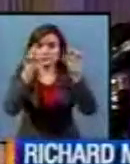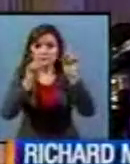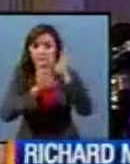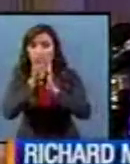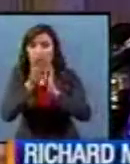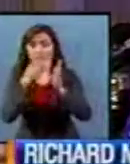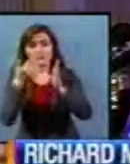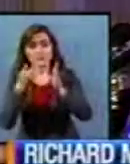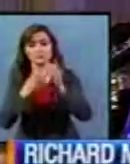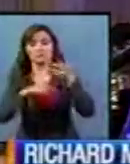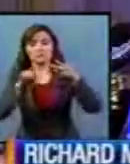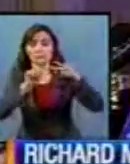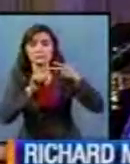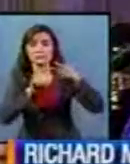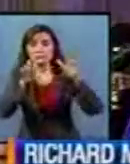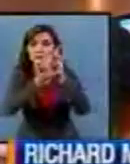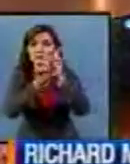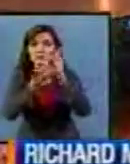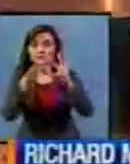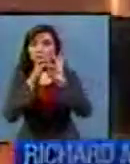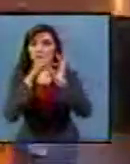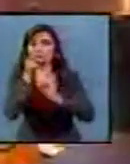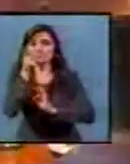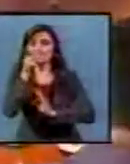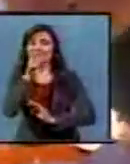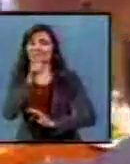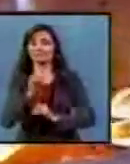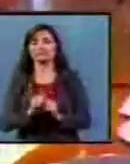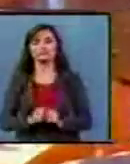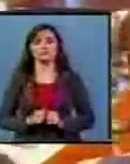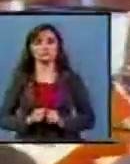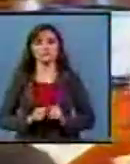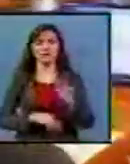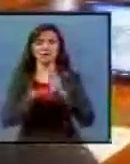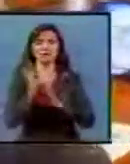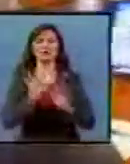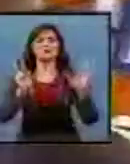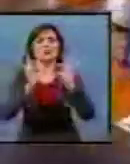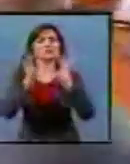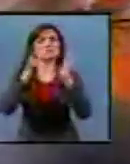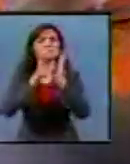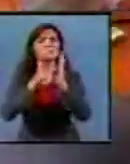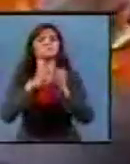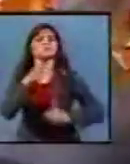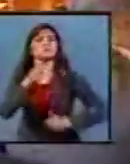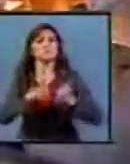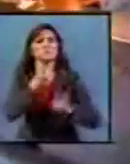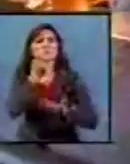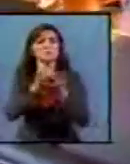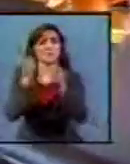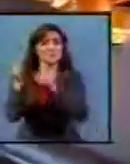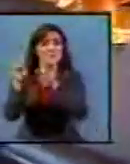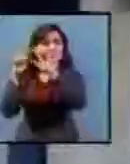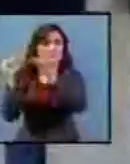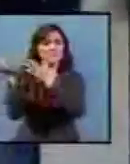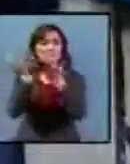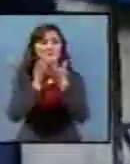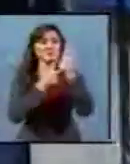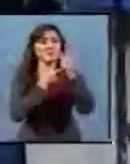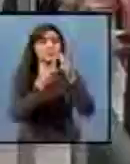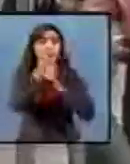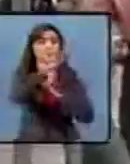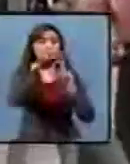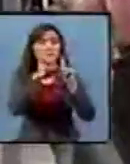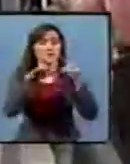relacionado con la ley de alianzas público-privada. Otros de los ejes que se destacan en este plan de trabajo conjunto punto propuesto por el sector privado son el ambiente,